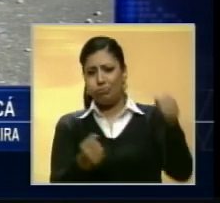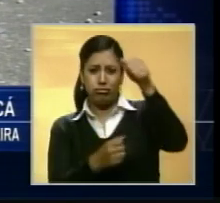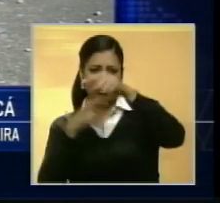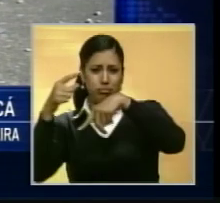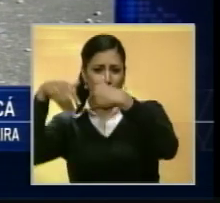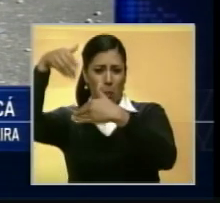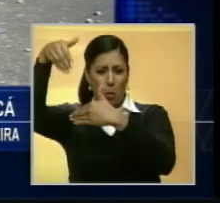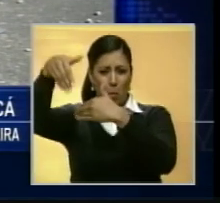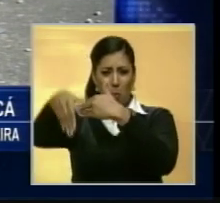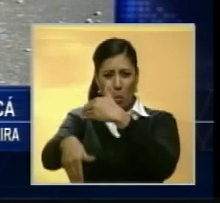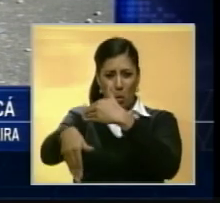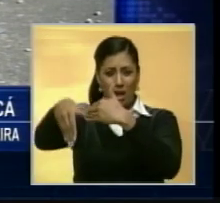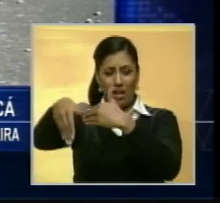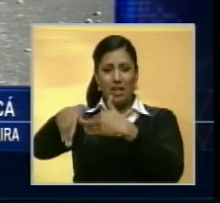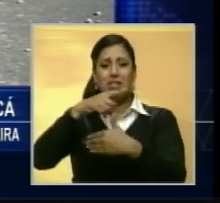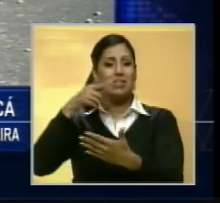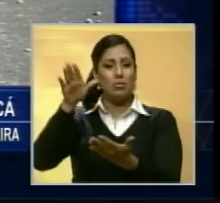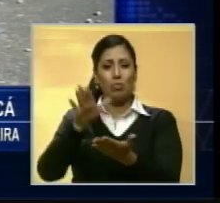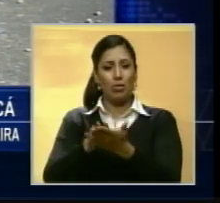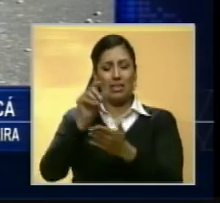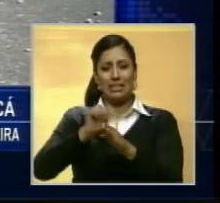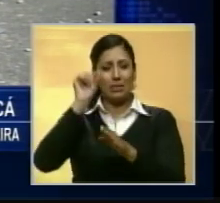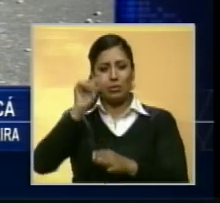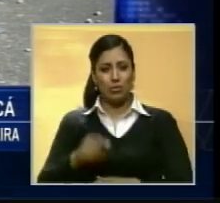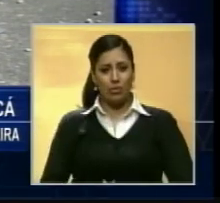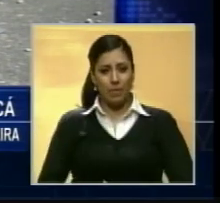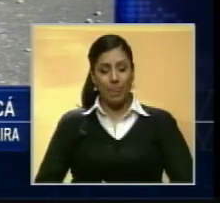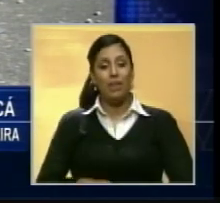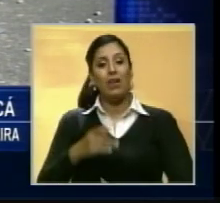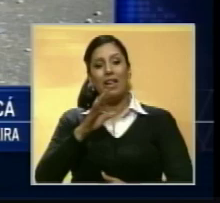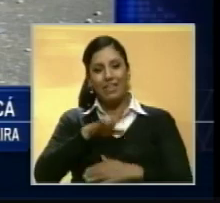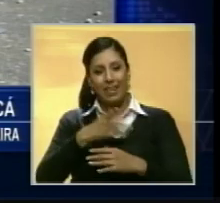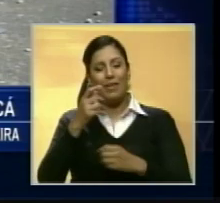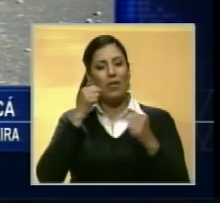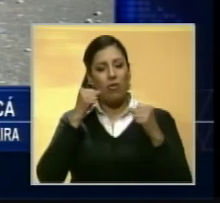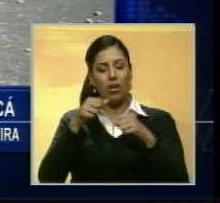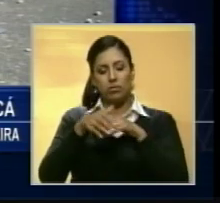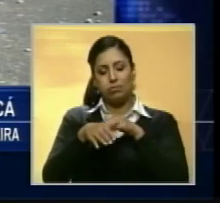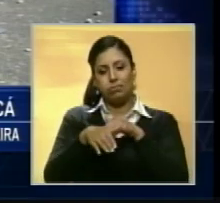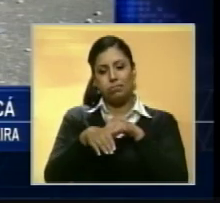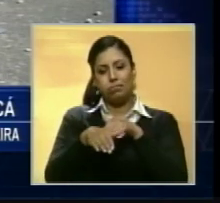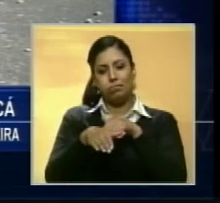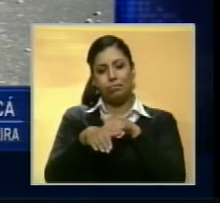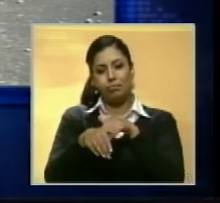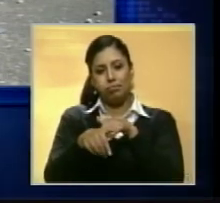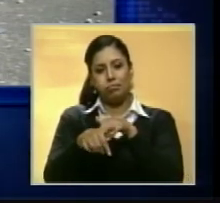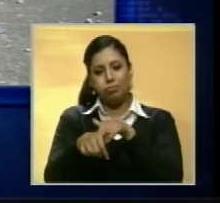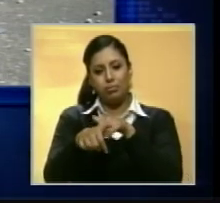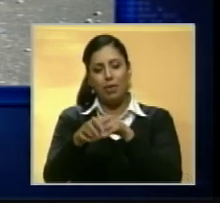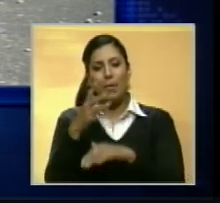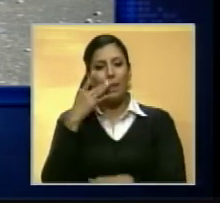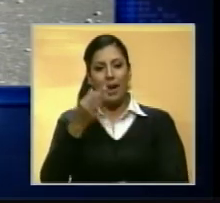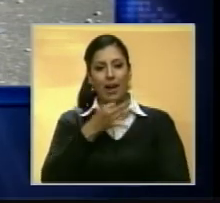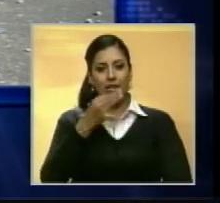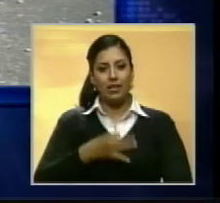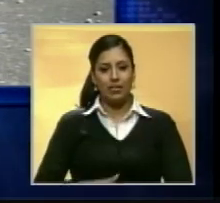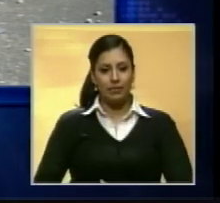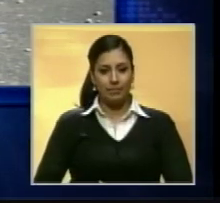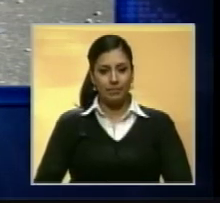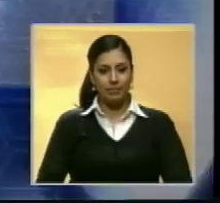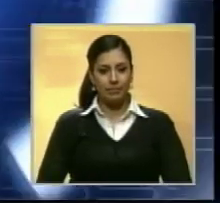y cayó al vacío, generando su muerte de manera instantánea, originando así un fuerte retraso en el distribuidor durante la tarde.